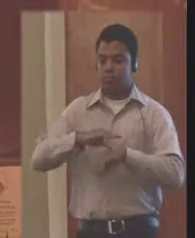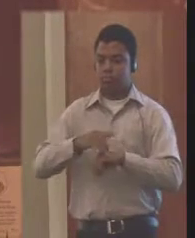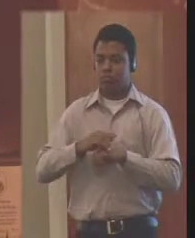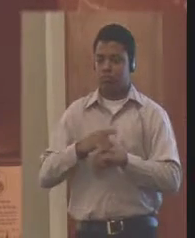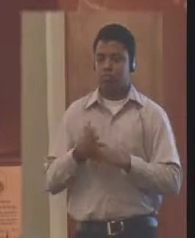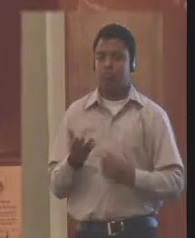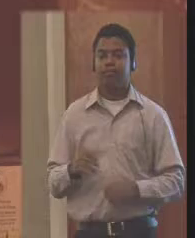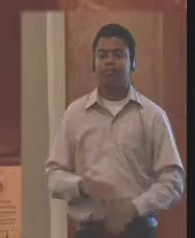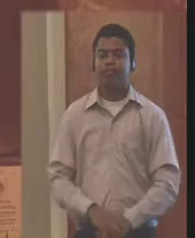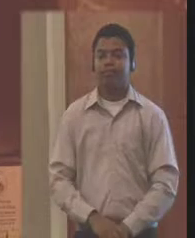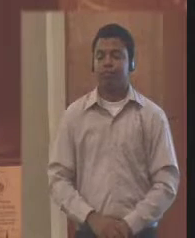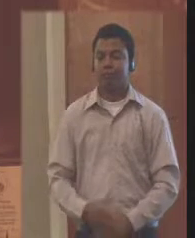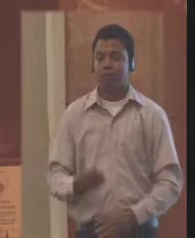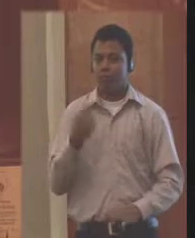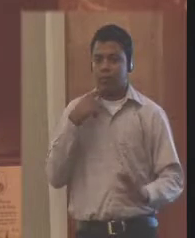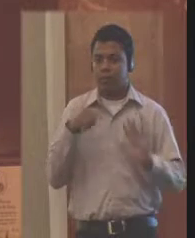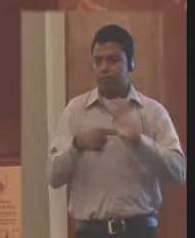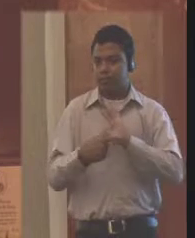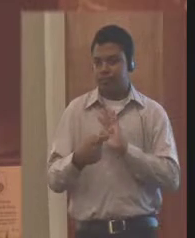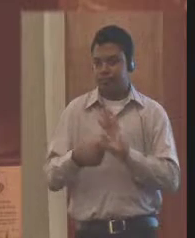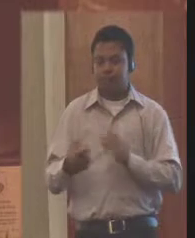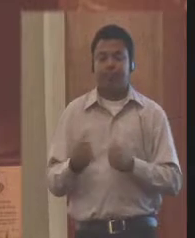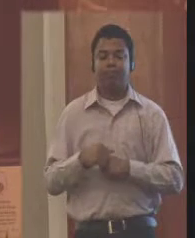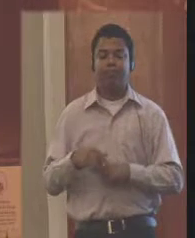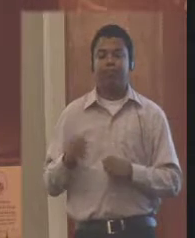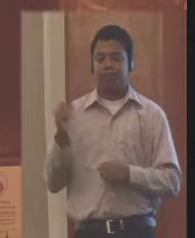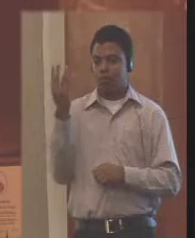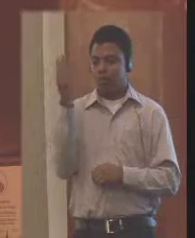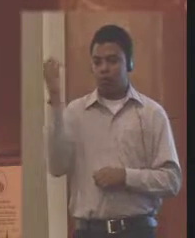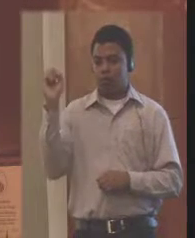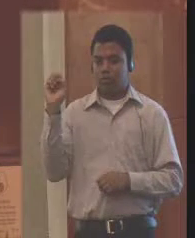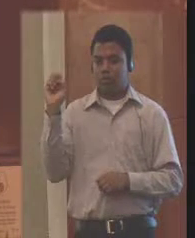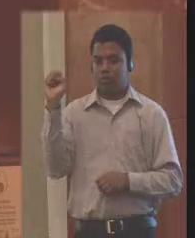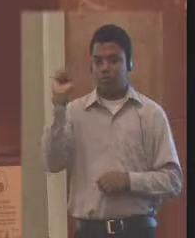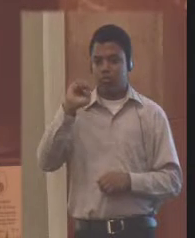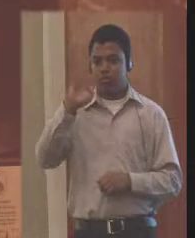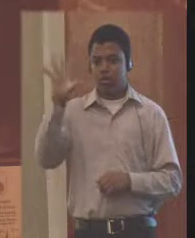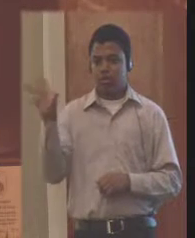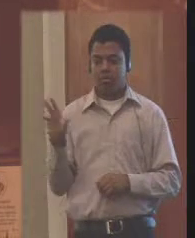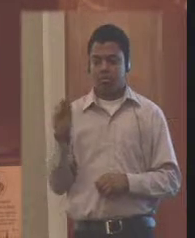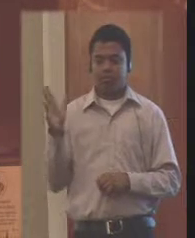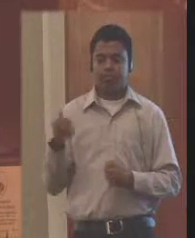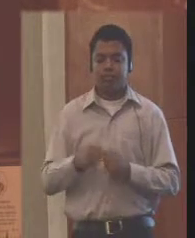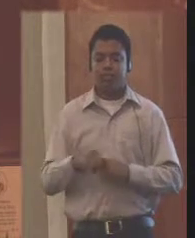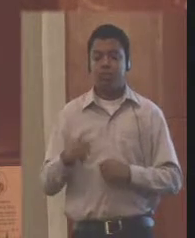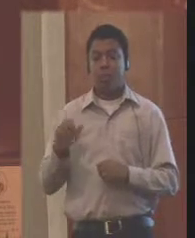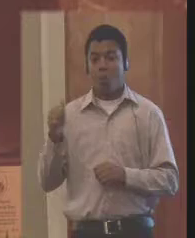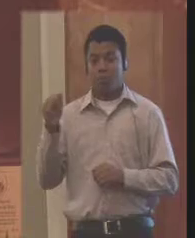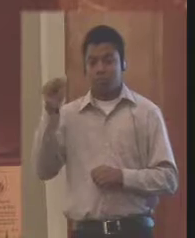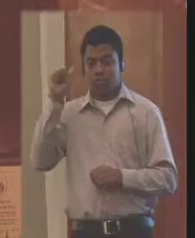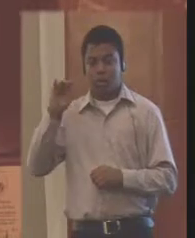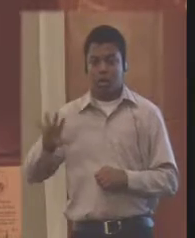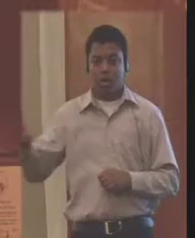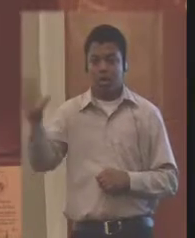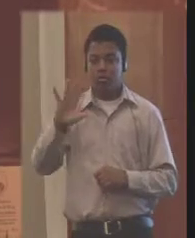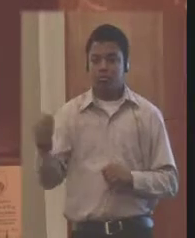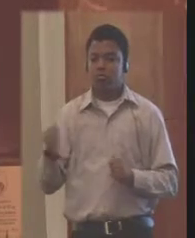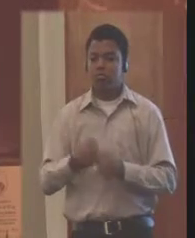África, en la parte de las islas del Pacífico y también del Caribe, soluciones para terremotos y